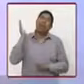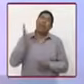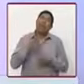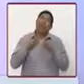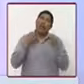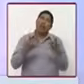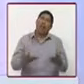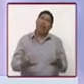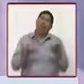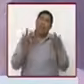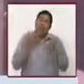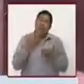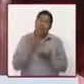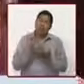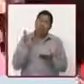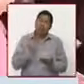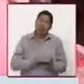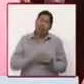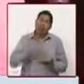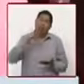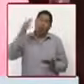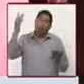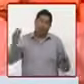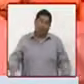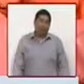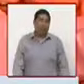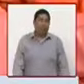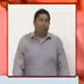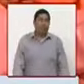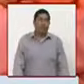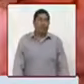dale, recibirle bien en la gloria.